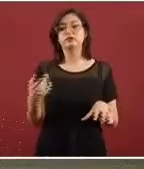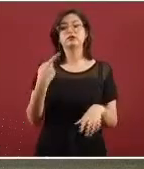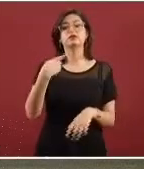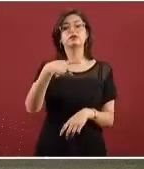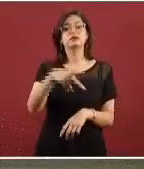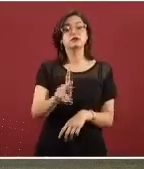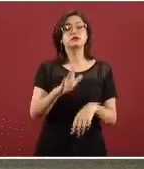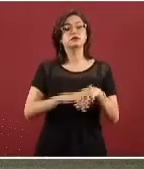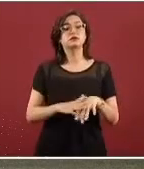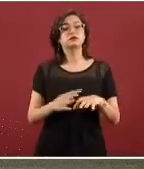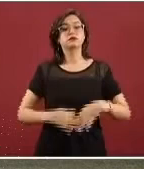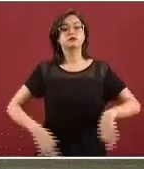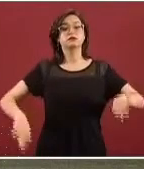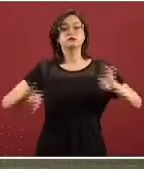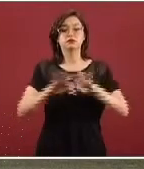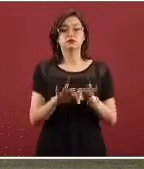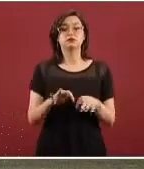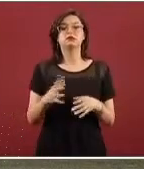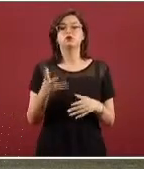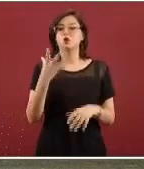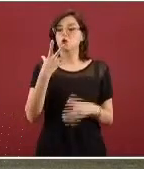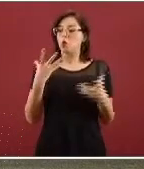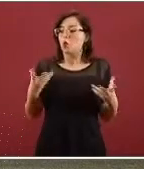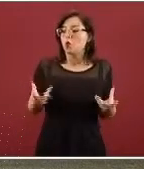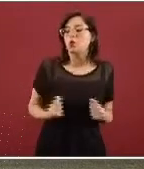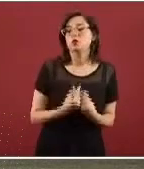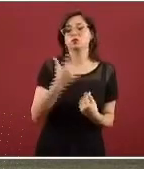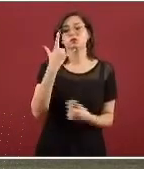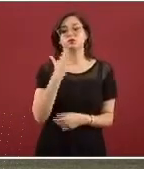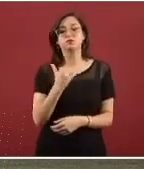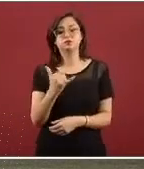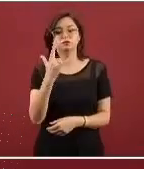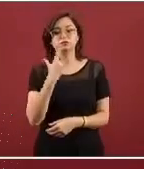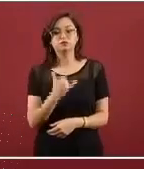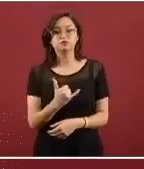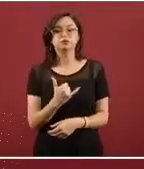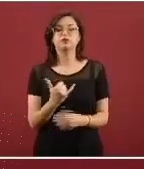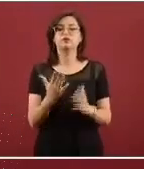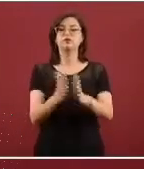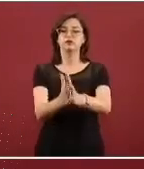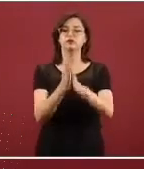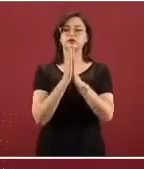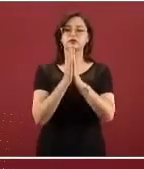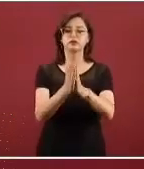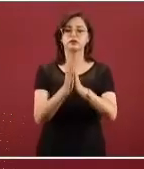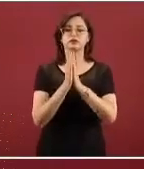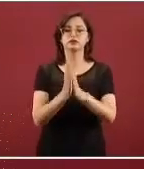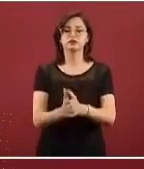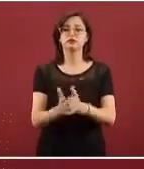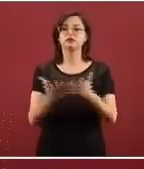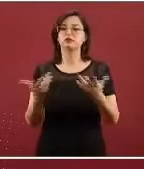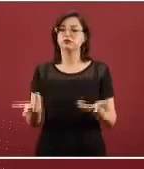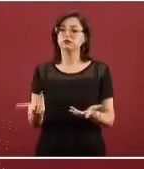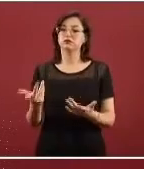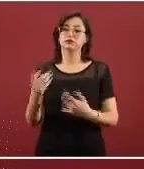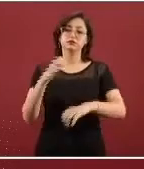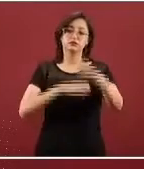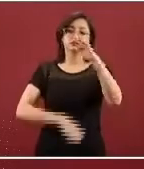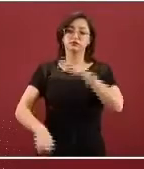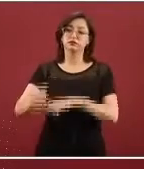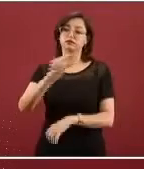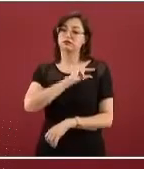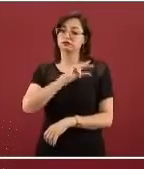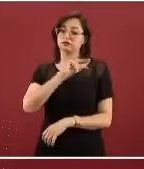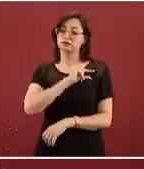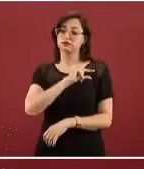permite sobre todo es sumar los esfuerzos. Invitamos enfáticamente al sector privado